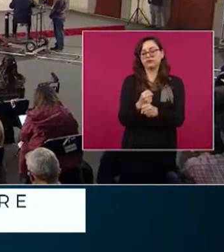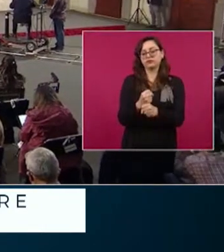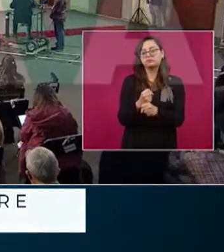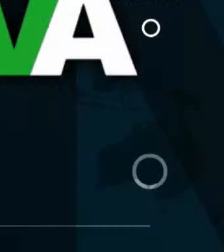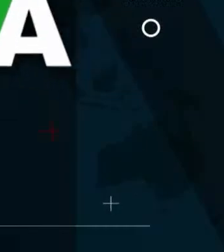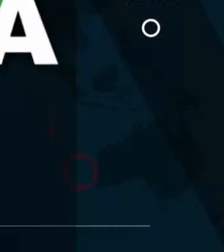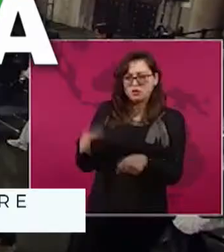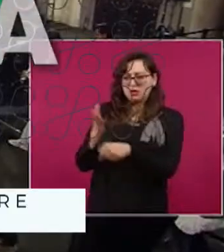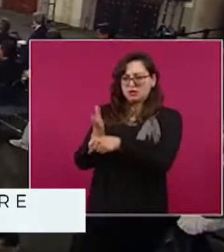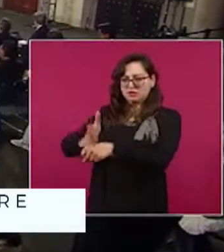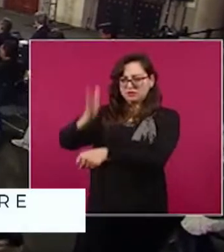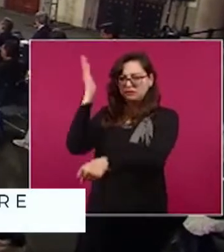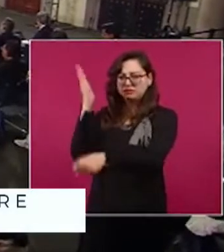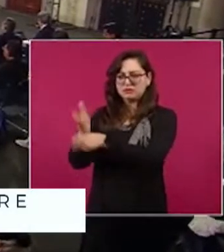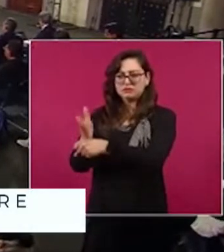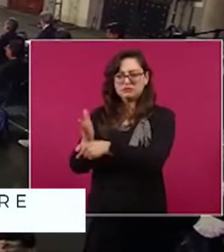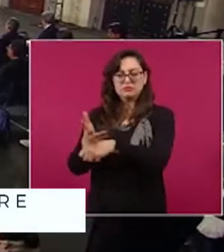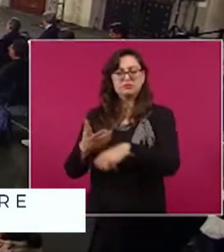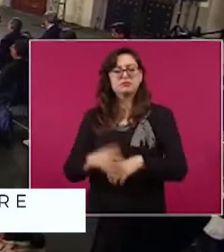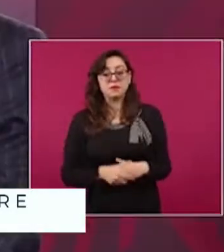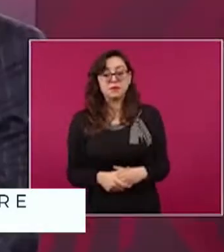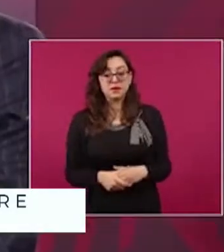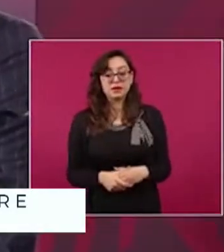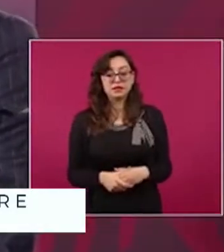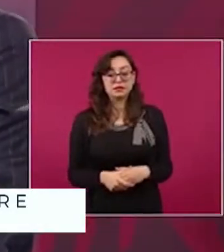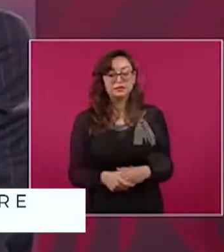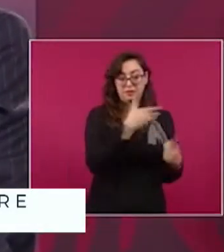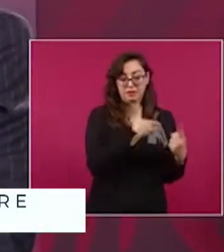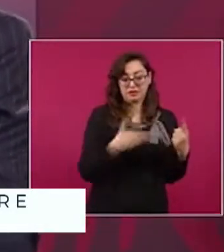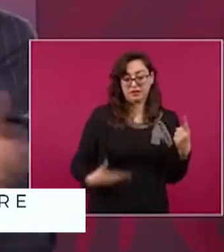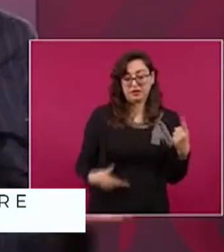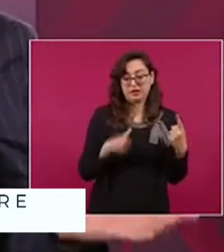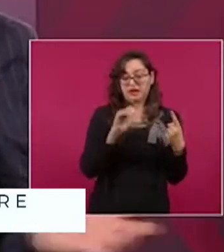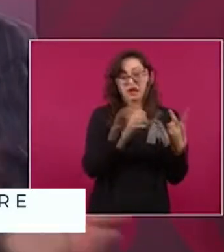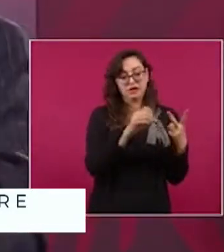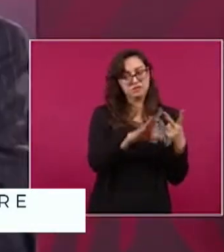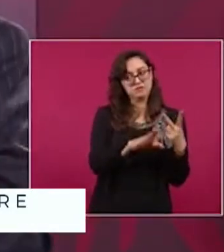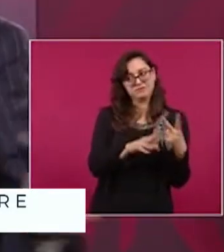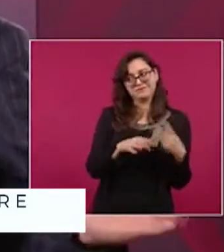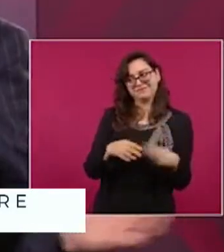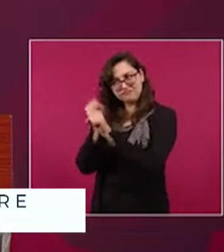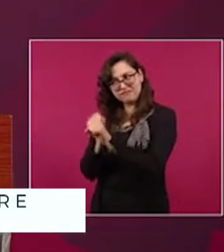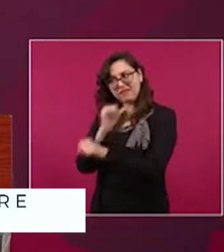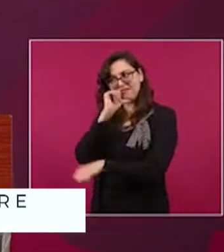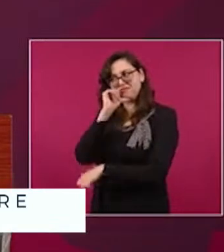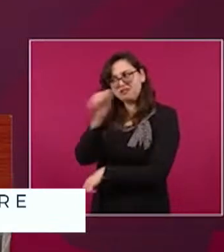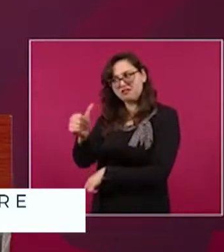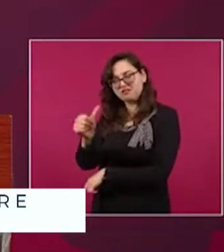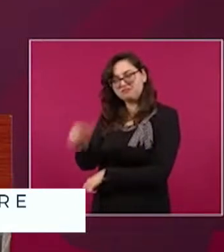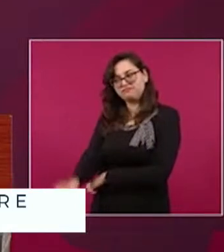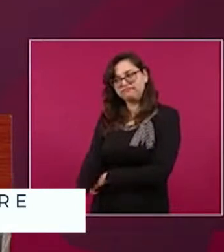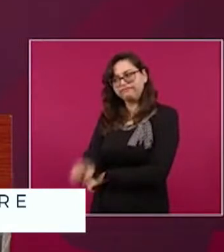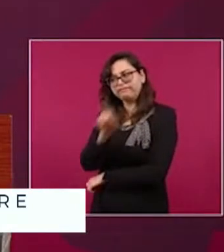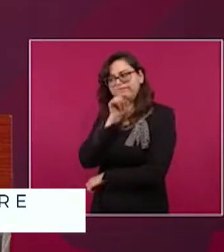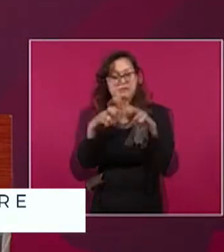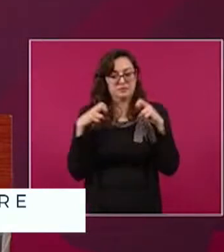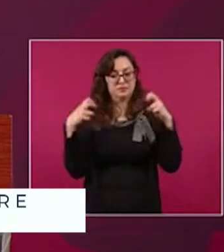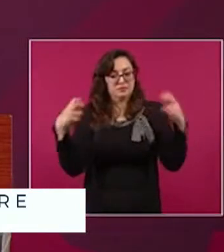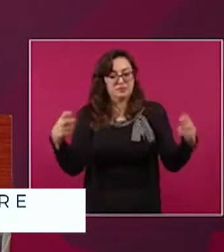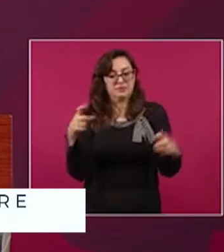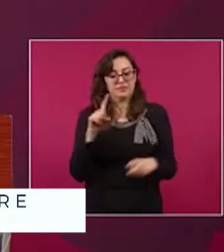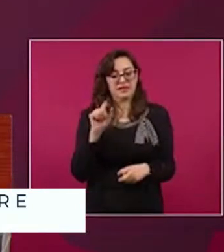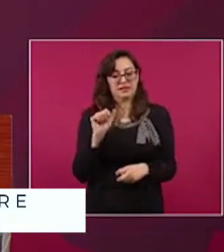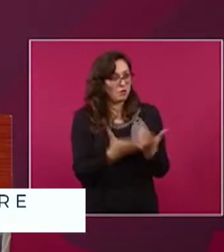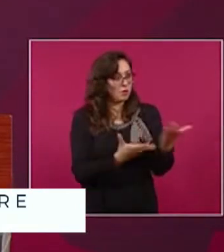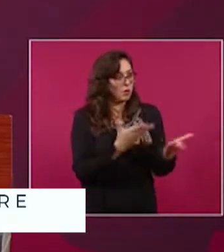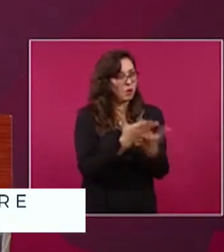federal. Hasta amenazaron al ministro Saldívar y al final no se aprobó la propuesta del ministro Saldívar.